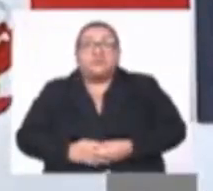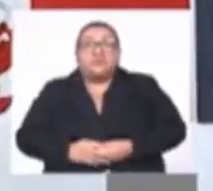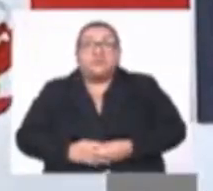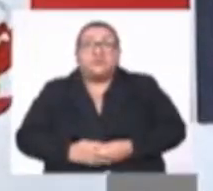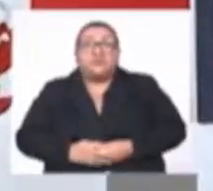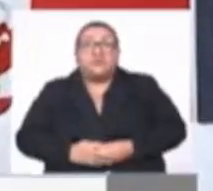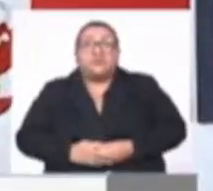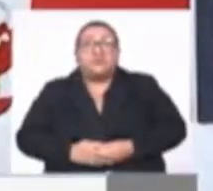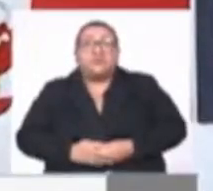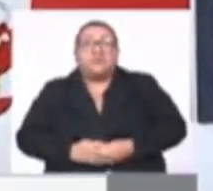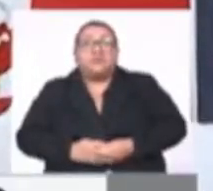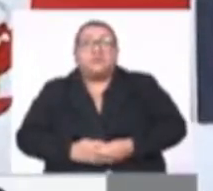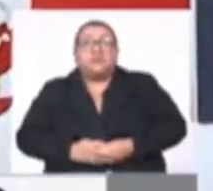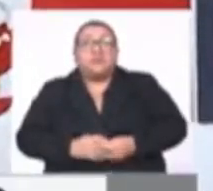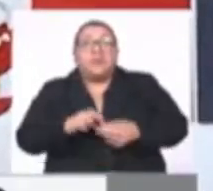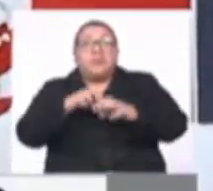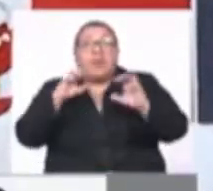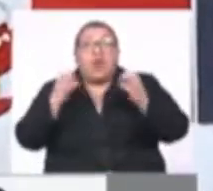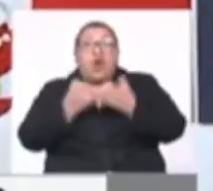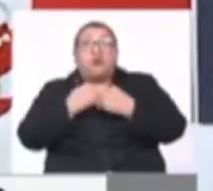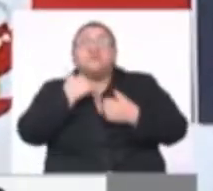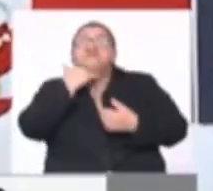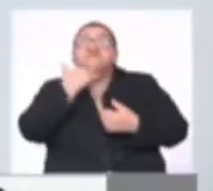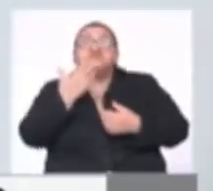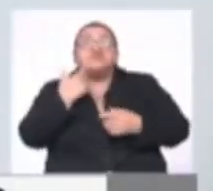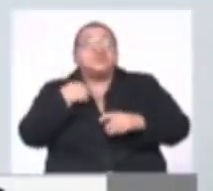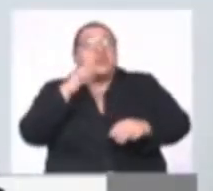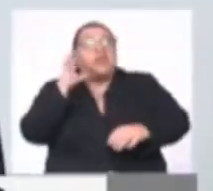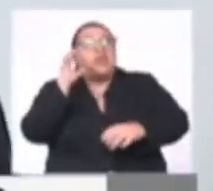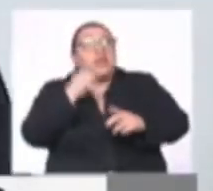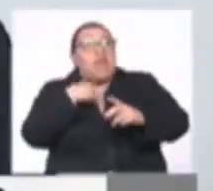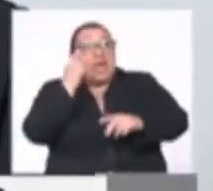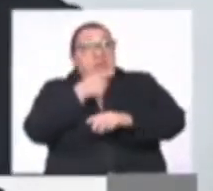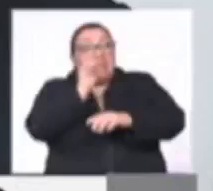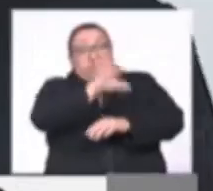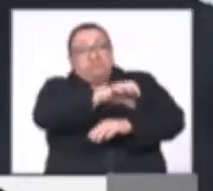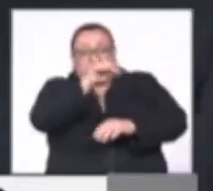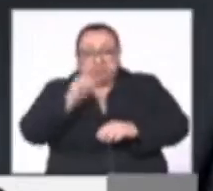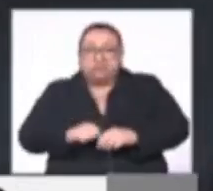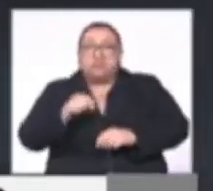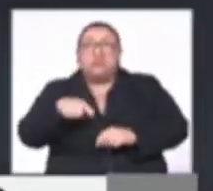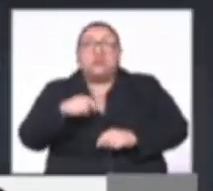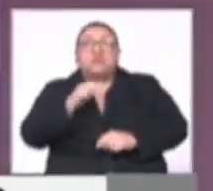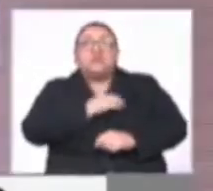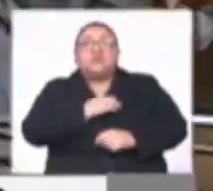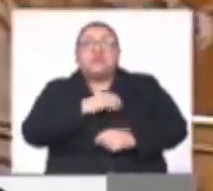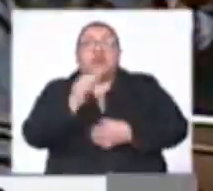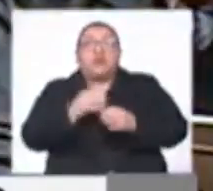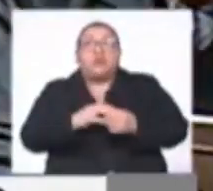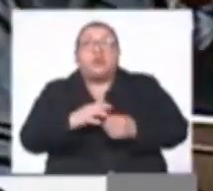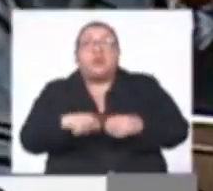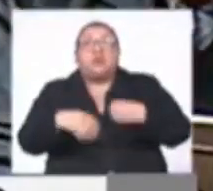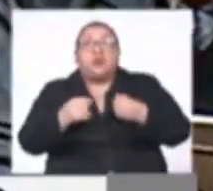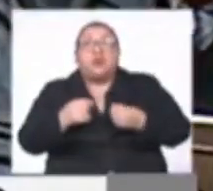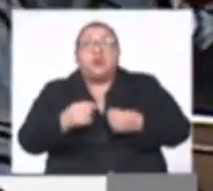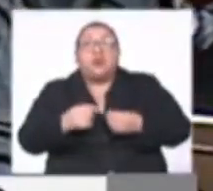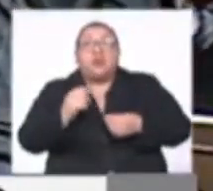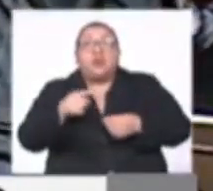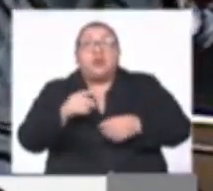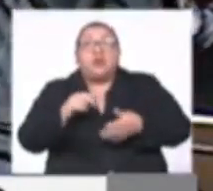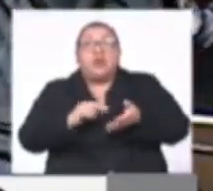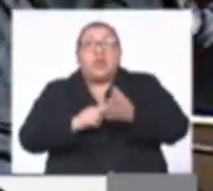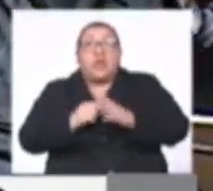El Pleno del Congreso aprobó interpelar al ministro de Economía y Finanzas, José Arista. Resultan